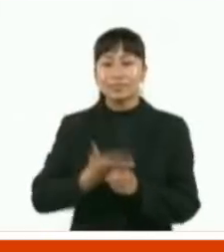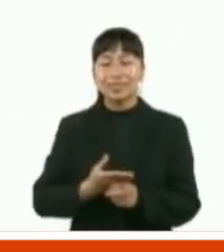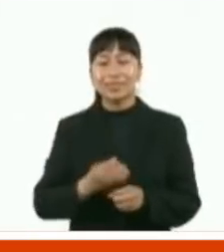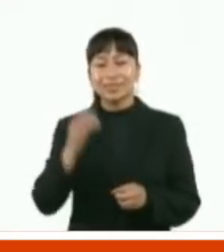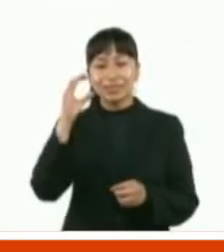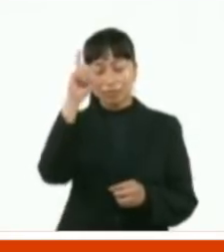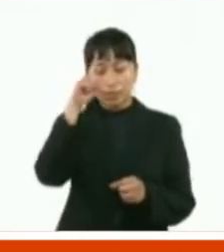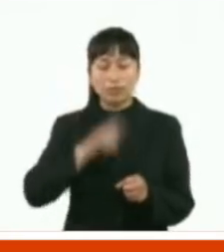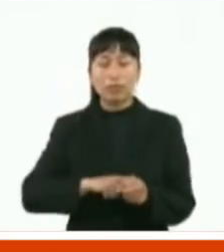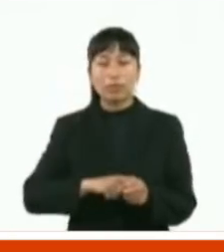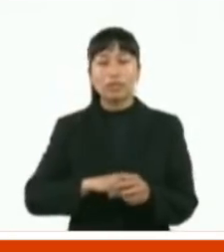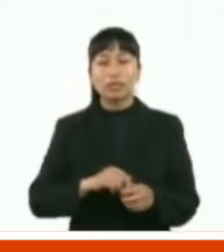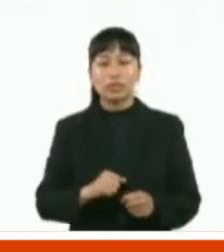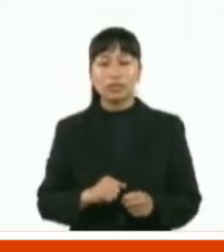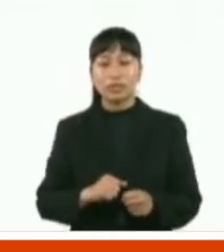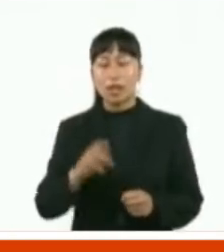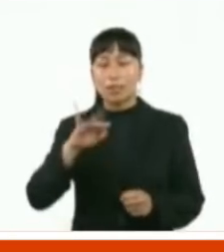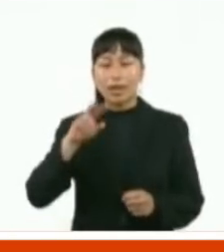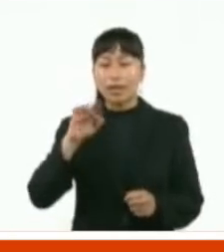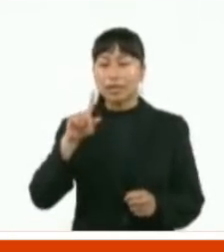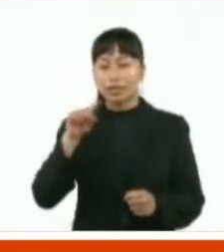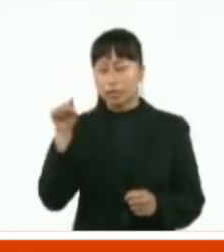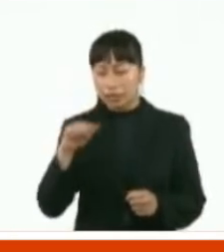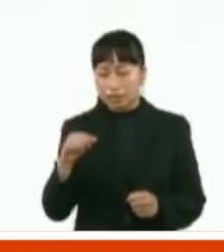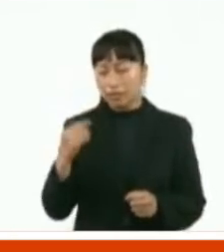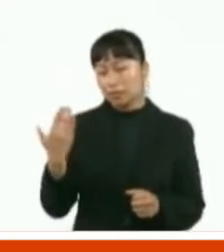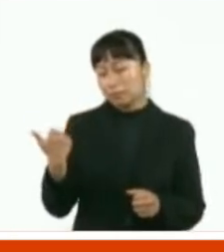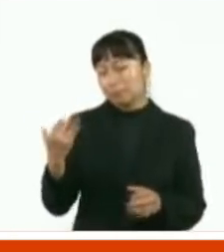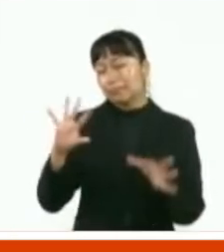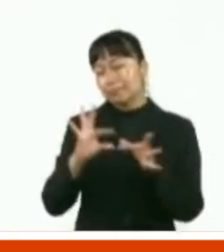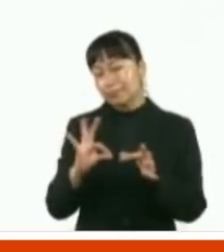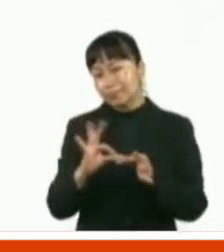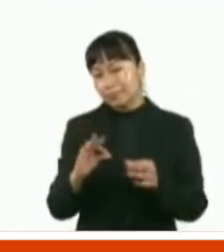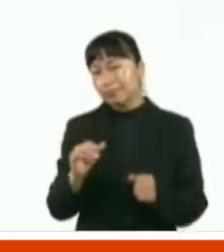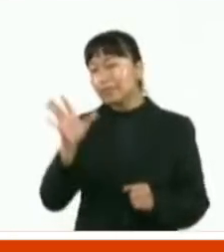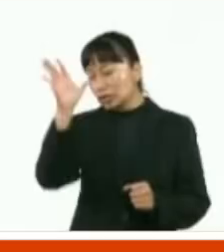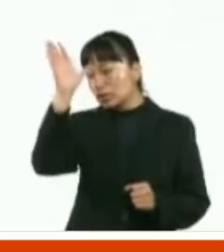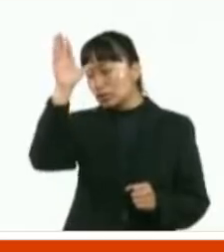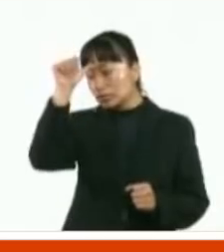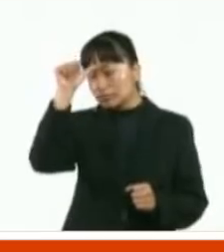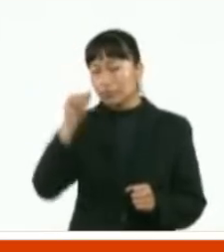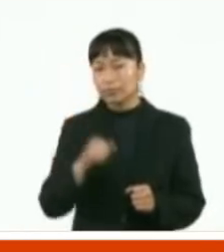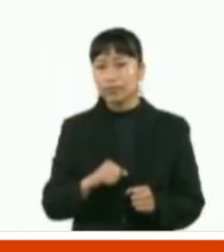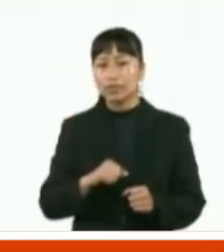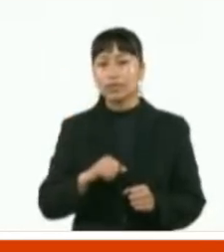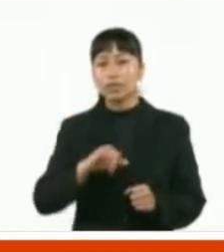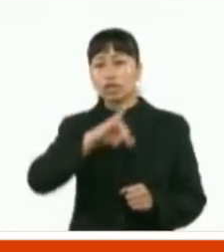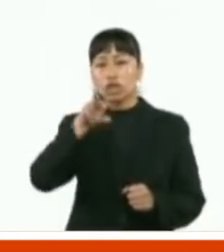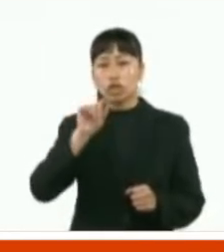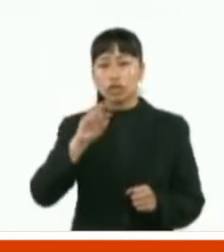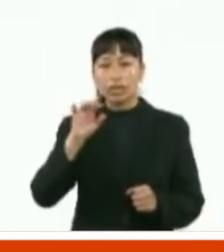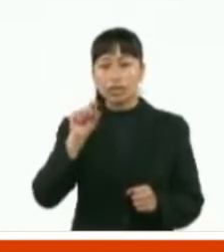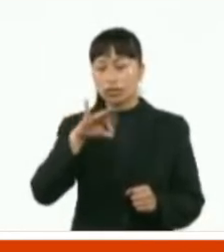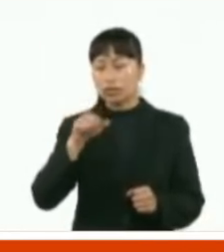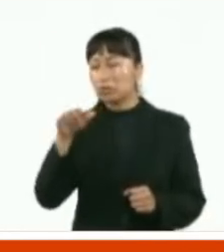Histórica y Cultural, con Beatriz Gutiérrez Müller y con José Alfonso Suárez del Real, que